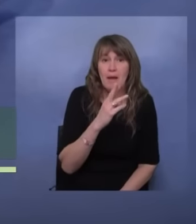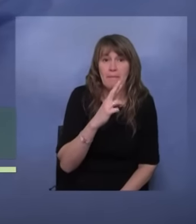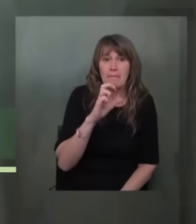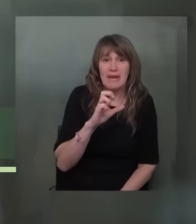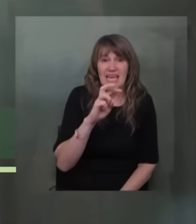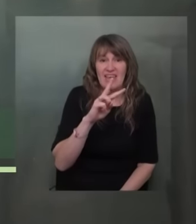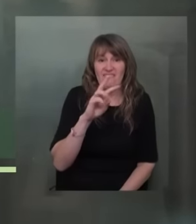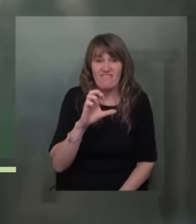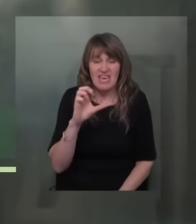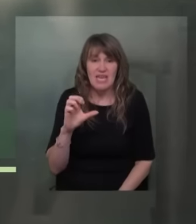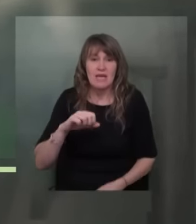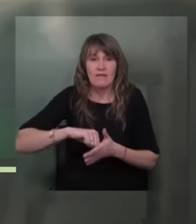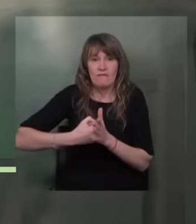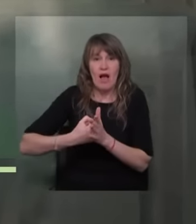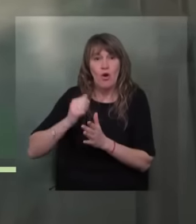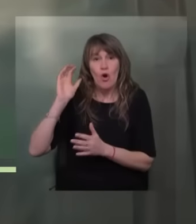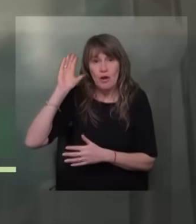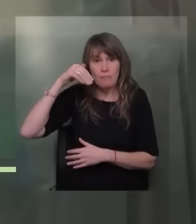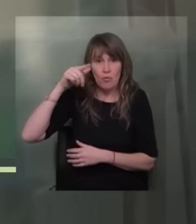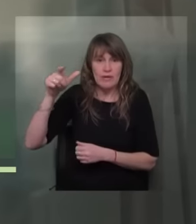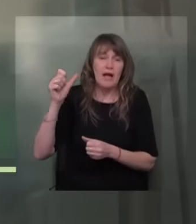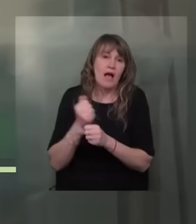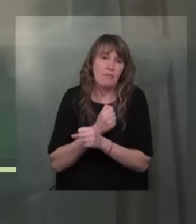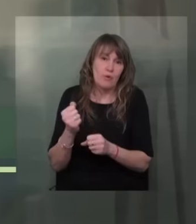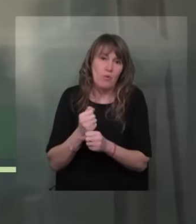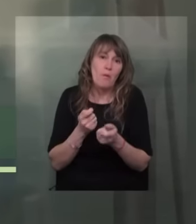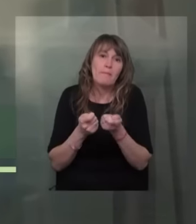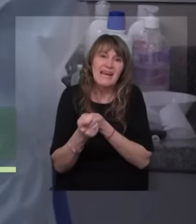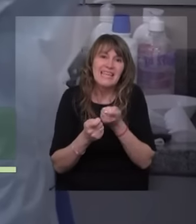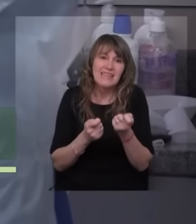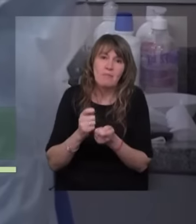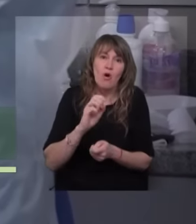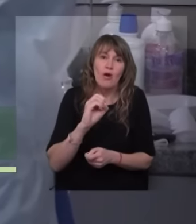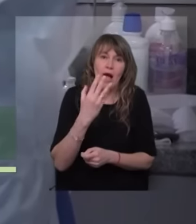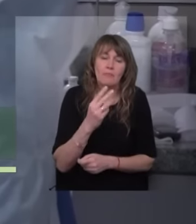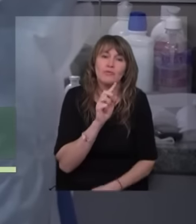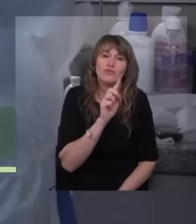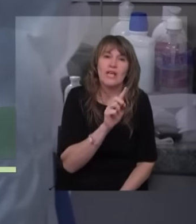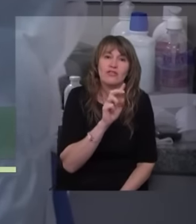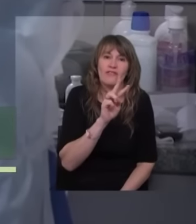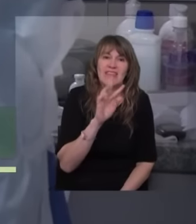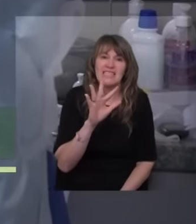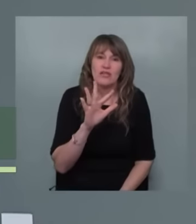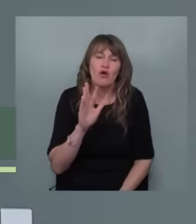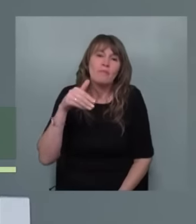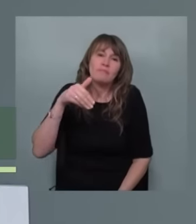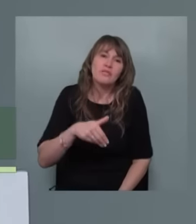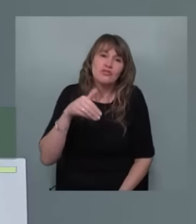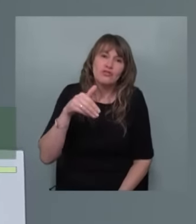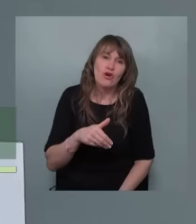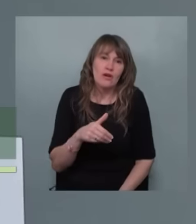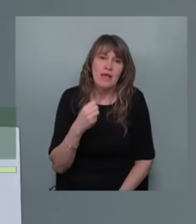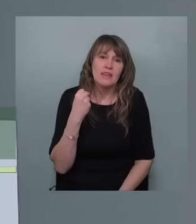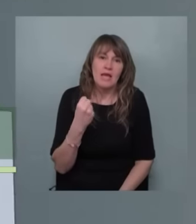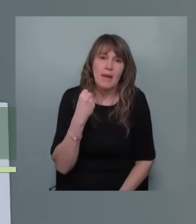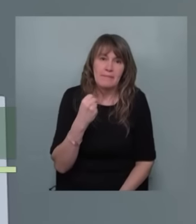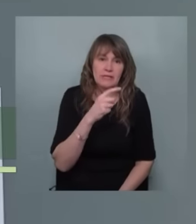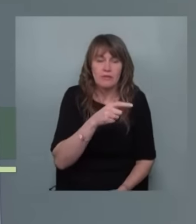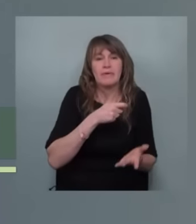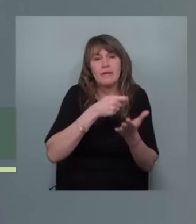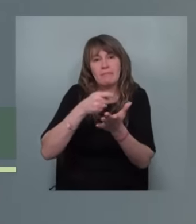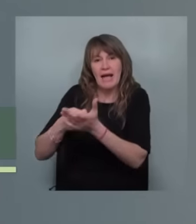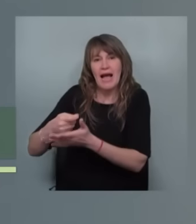el Banco República aprobó en esta jornada un préstamo para el casmu por 125 millones de pes destinados al pago de